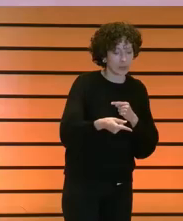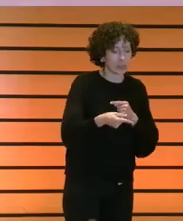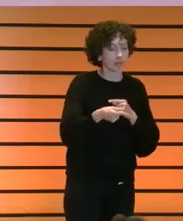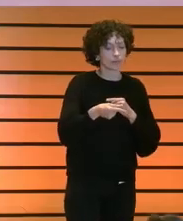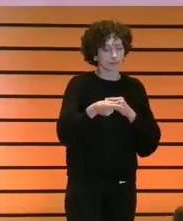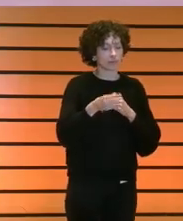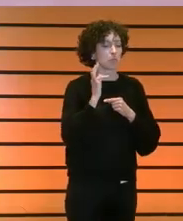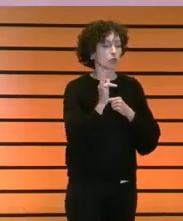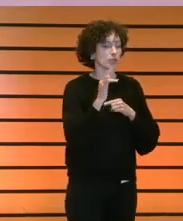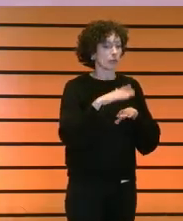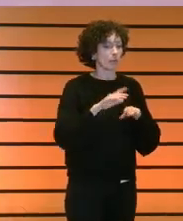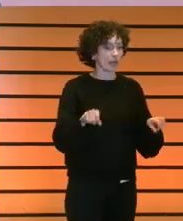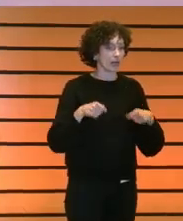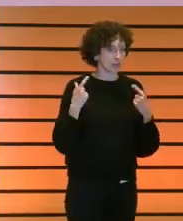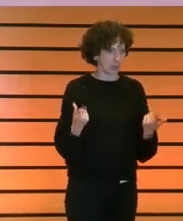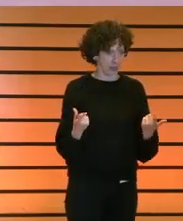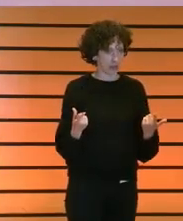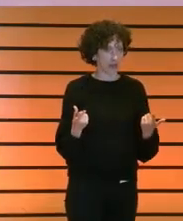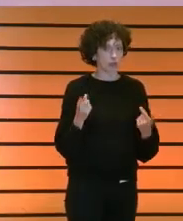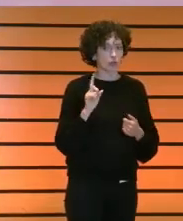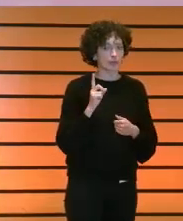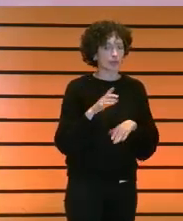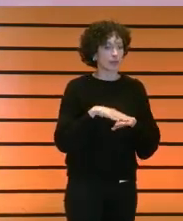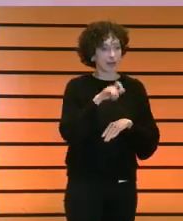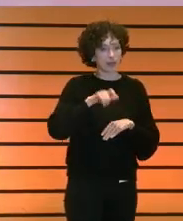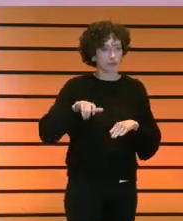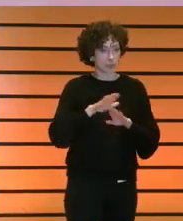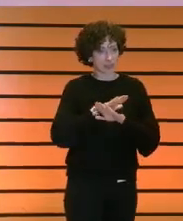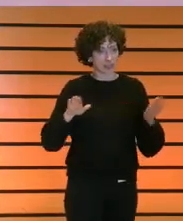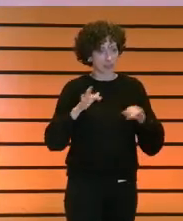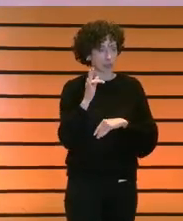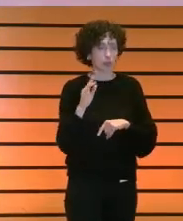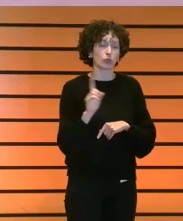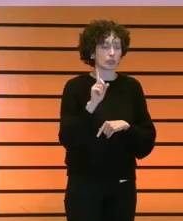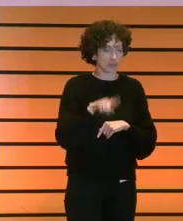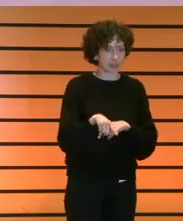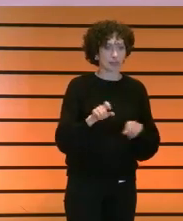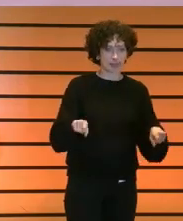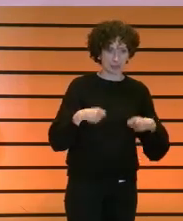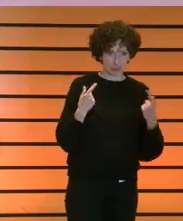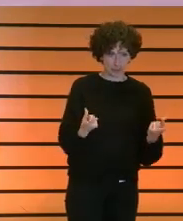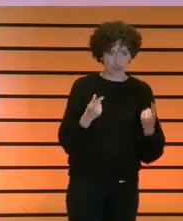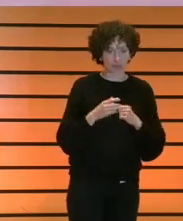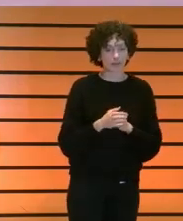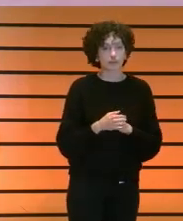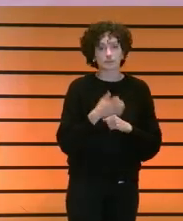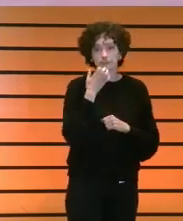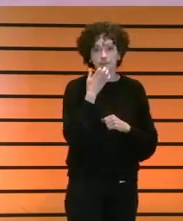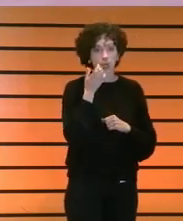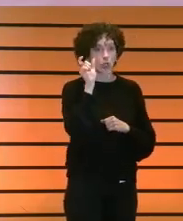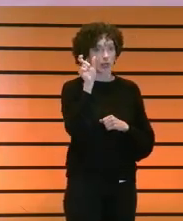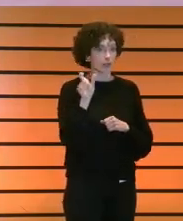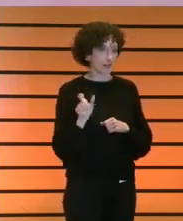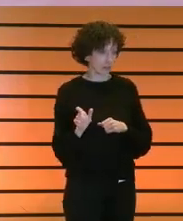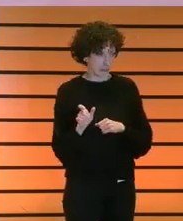positivo para el medio ambiente y no solamente para las personas. Y en ese sentido, por daros así unas grandes cifras y que